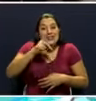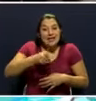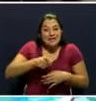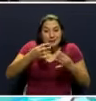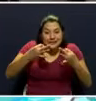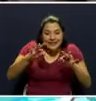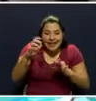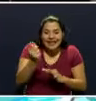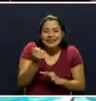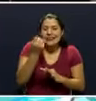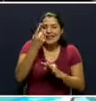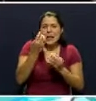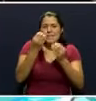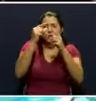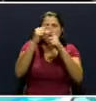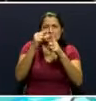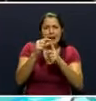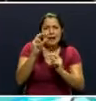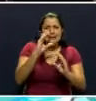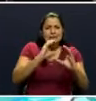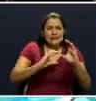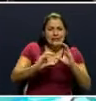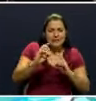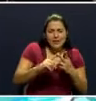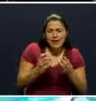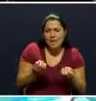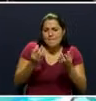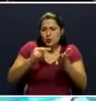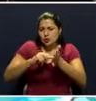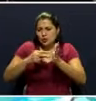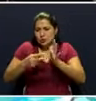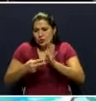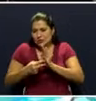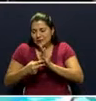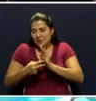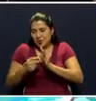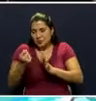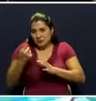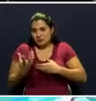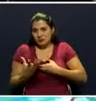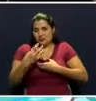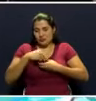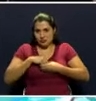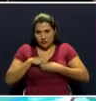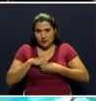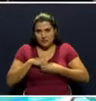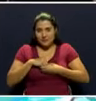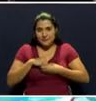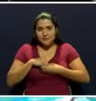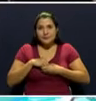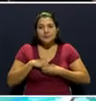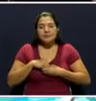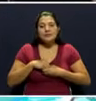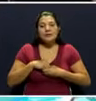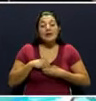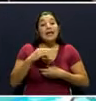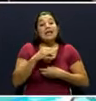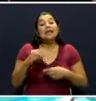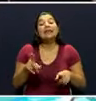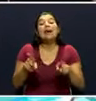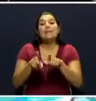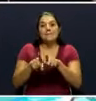lenguaje científico, una serie de conceptos, incorporarlos, asimilarlos conceptualmente y